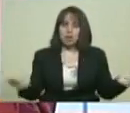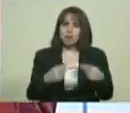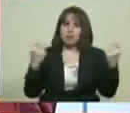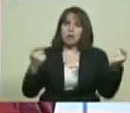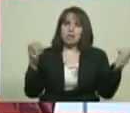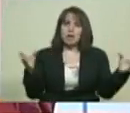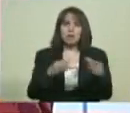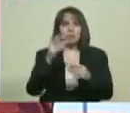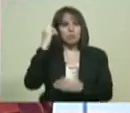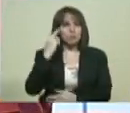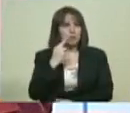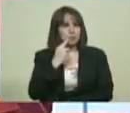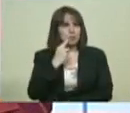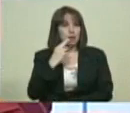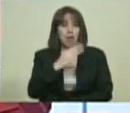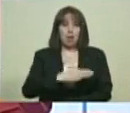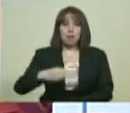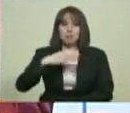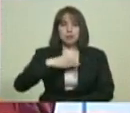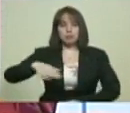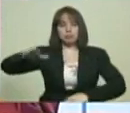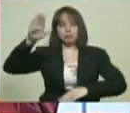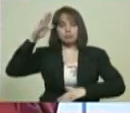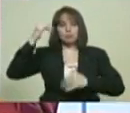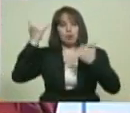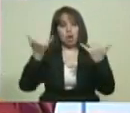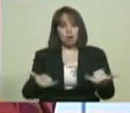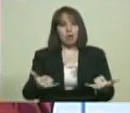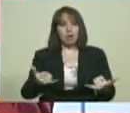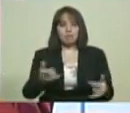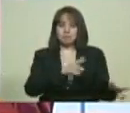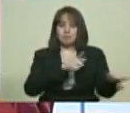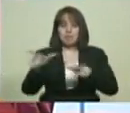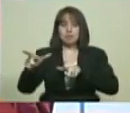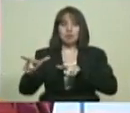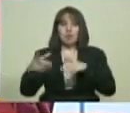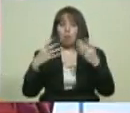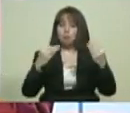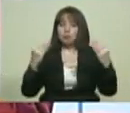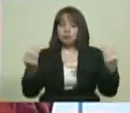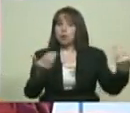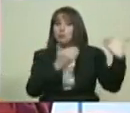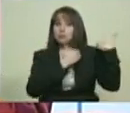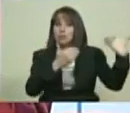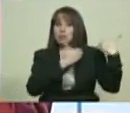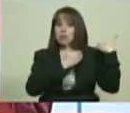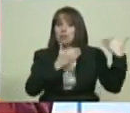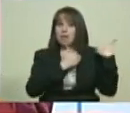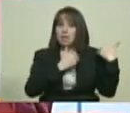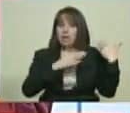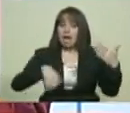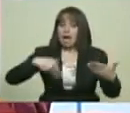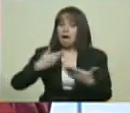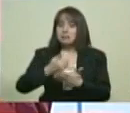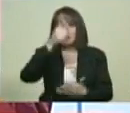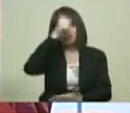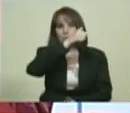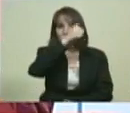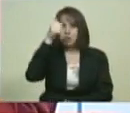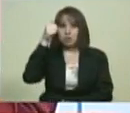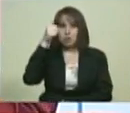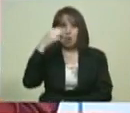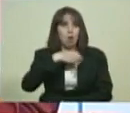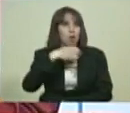Bolívar, misión cumplida por ahora. Tenemos muchas tareas de aquí al domingo. Nadie